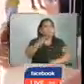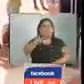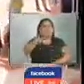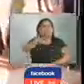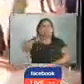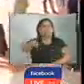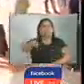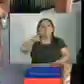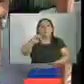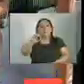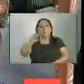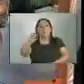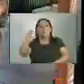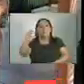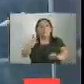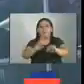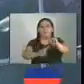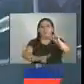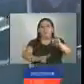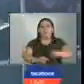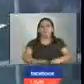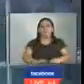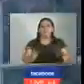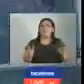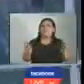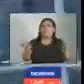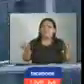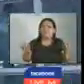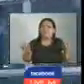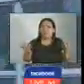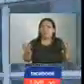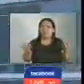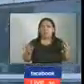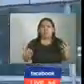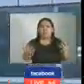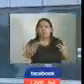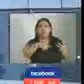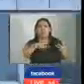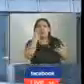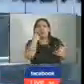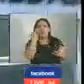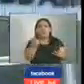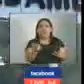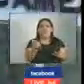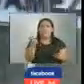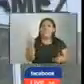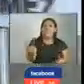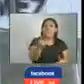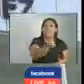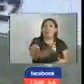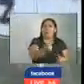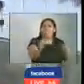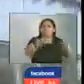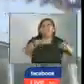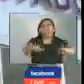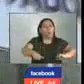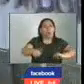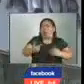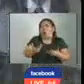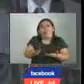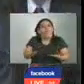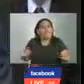.000 dólares. Con esto ayudaremos a nuestros compatriotas de que puedan traer